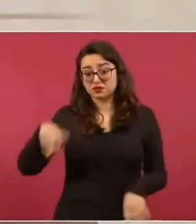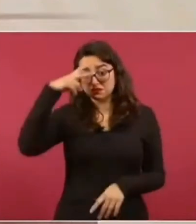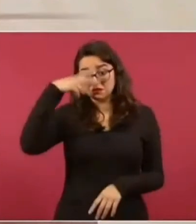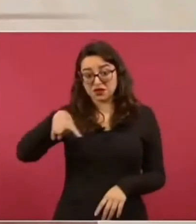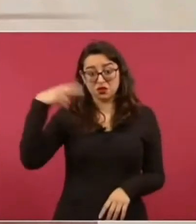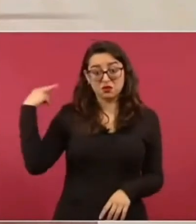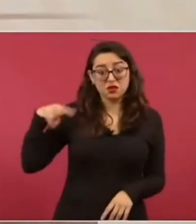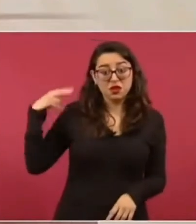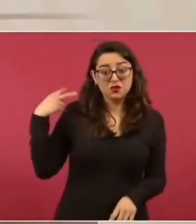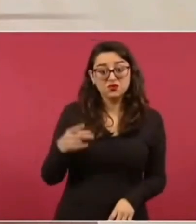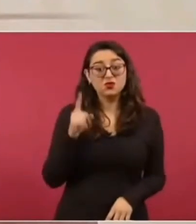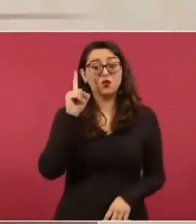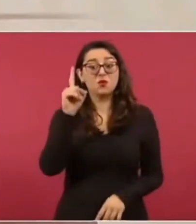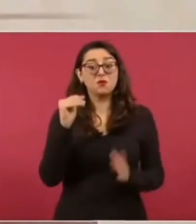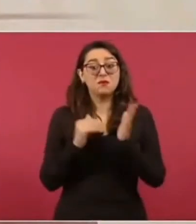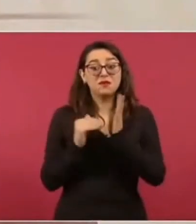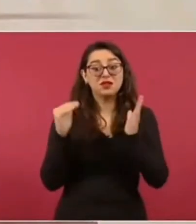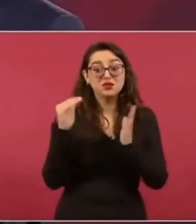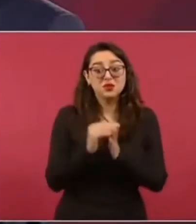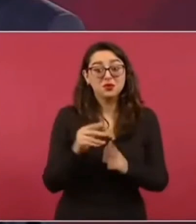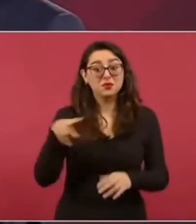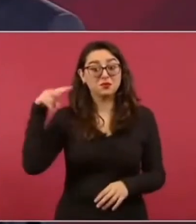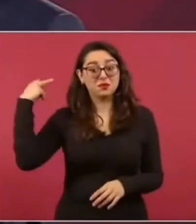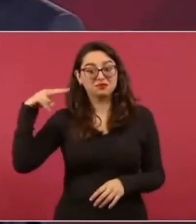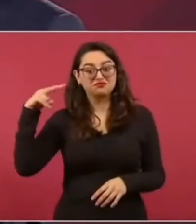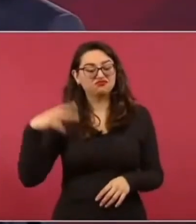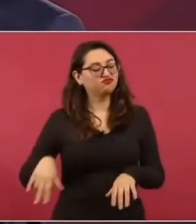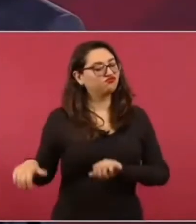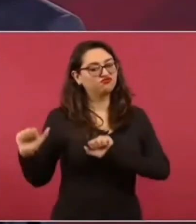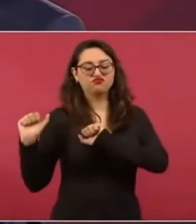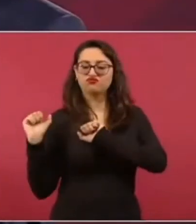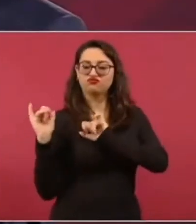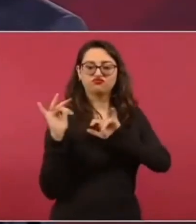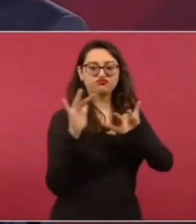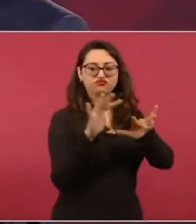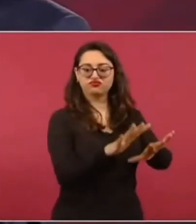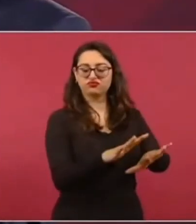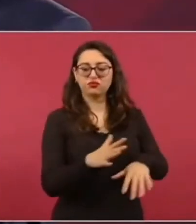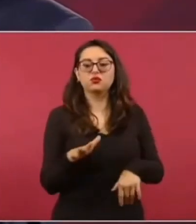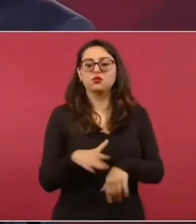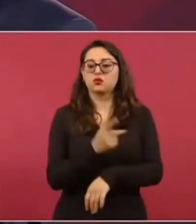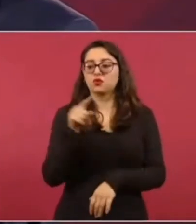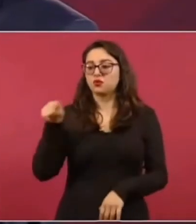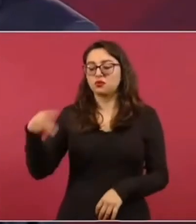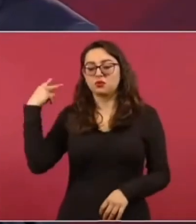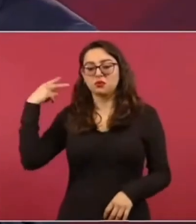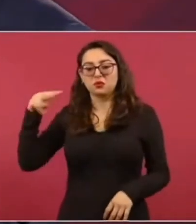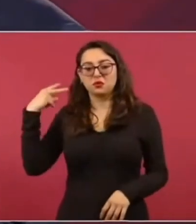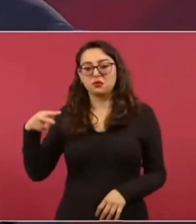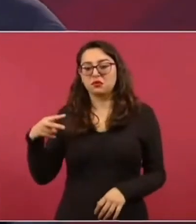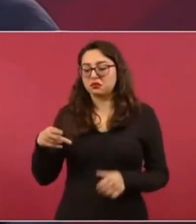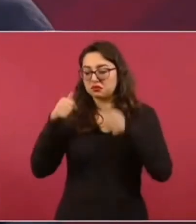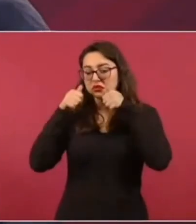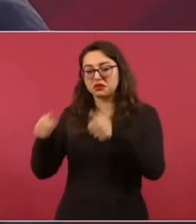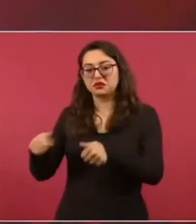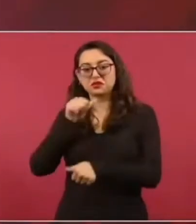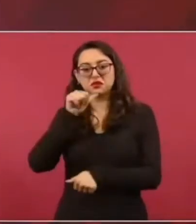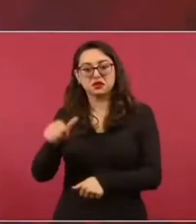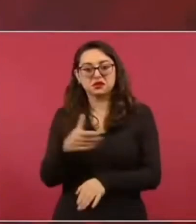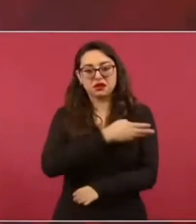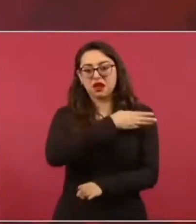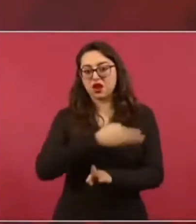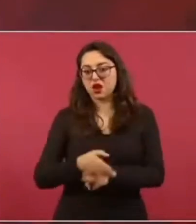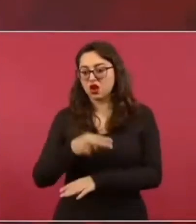porque se abandonó por completo la actividad productiva, el campo, durante el periodo neoliberal.